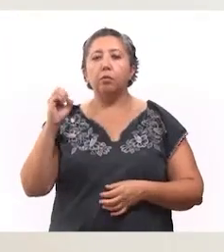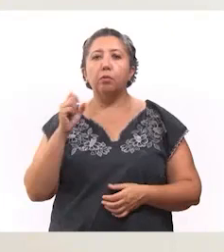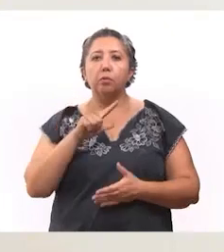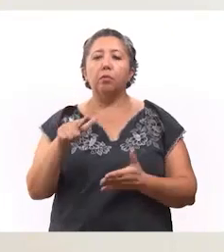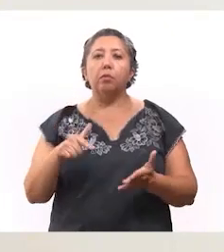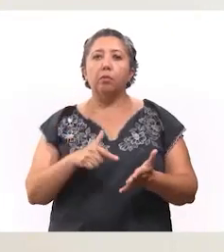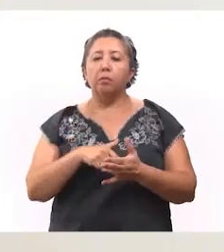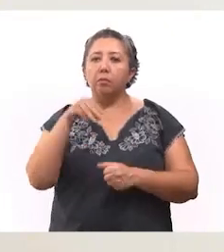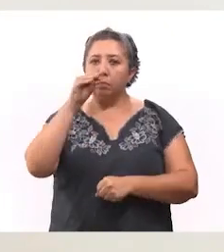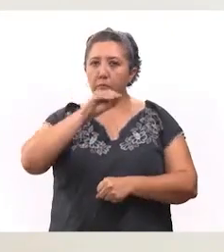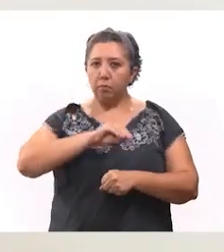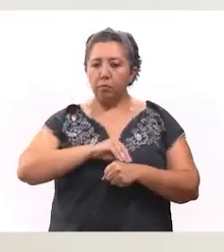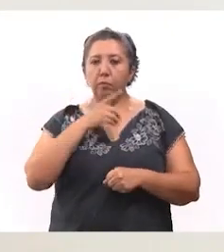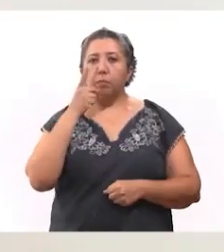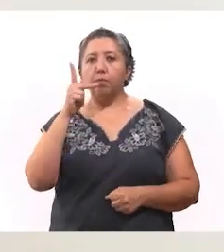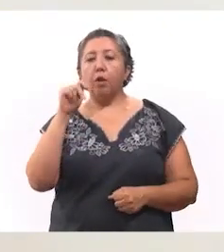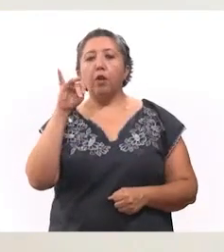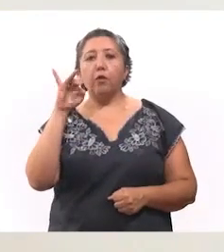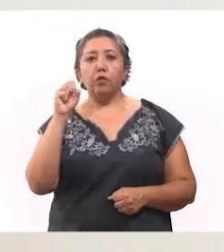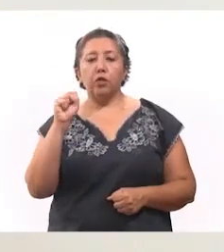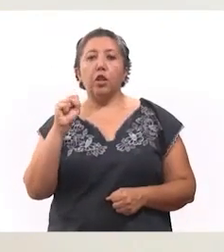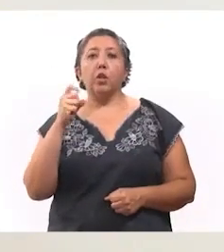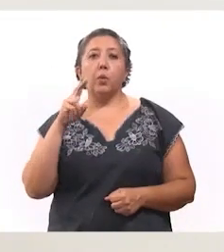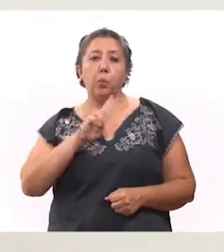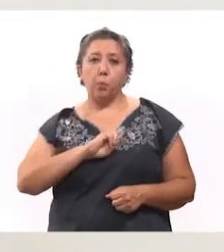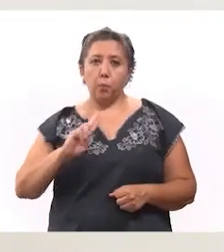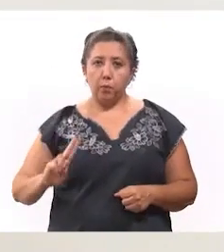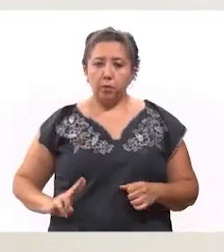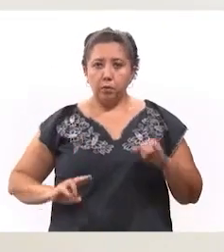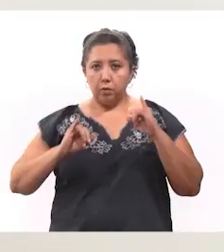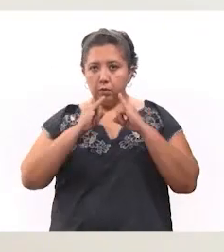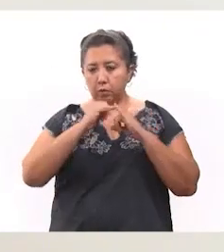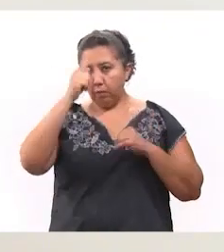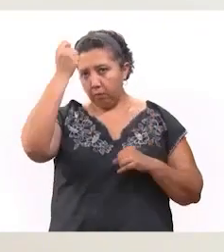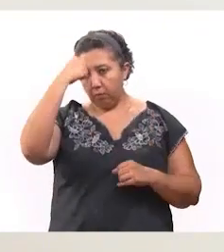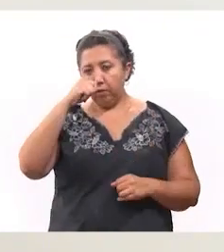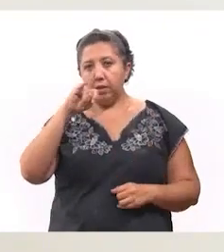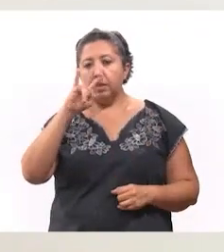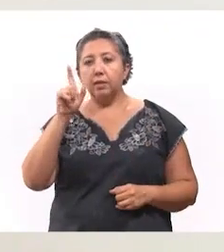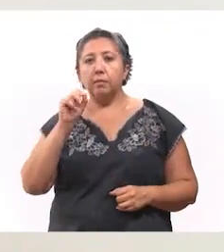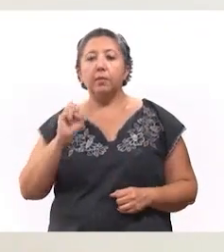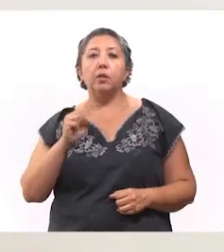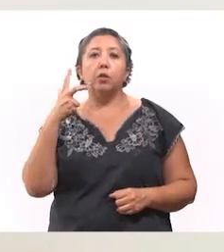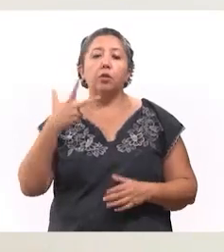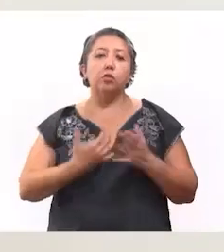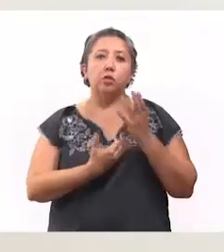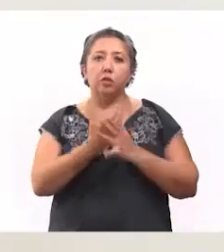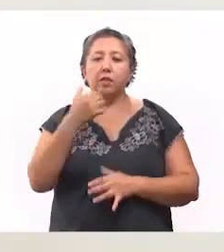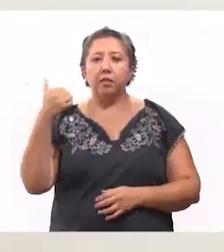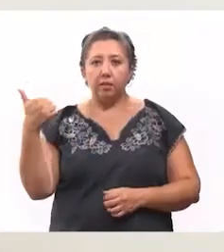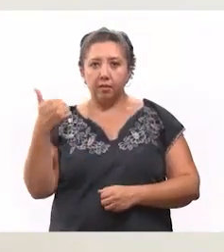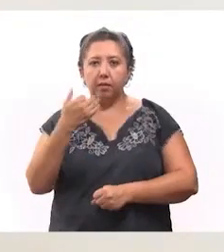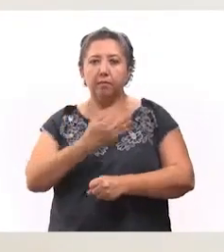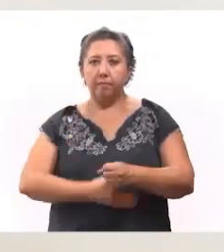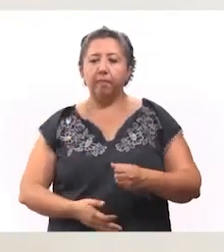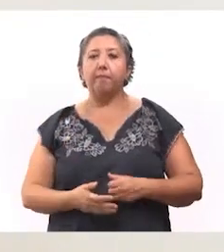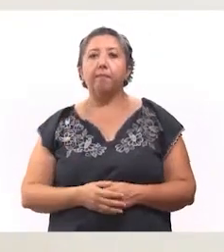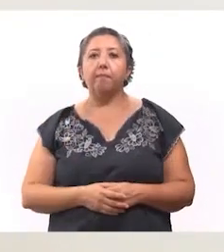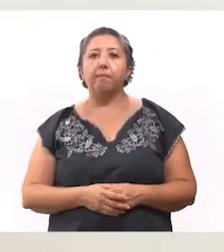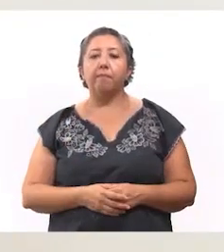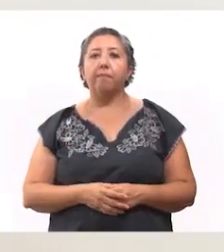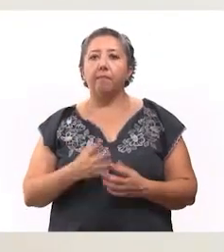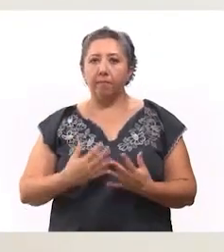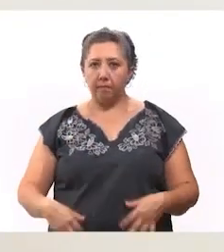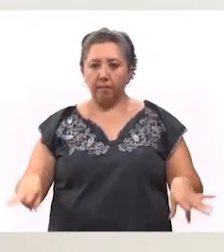módulos habilitados en el Gimnasio Polifuncional de Humán y en el Instituto Tecnológico de Tizimín, de 8 de la mañana a 6 de la tarde.